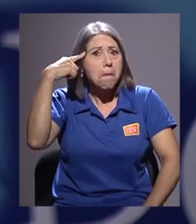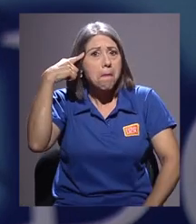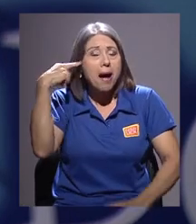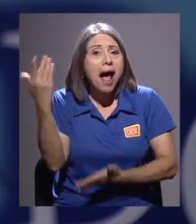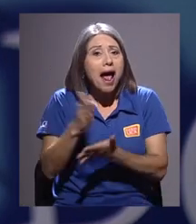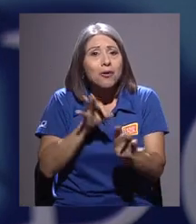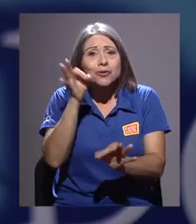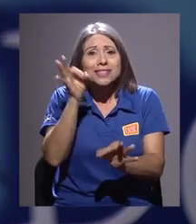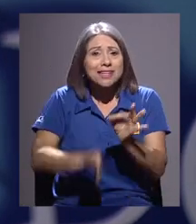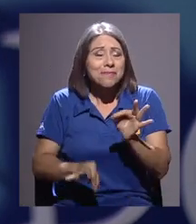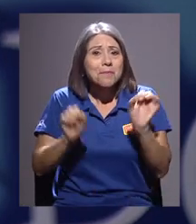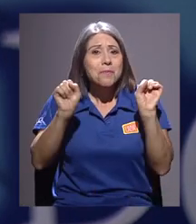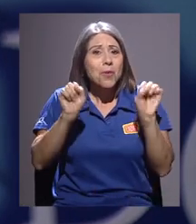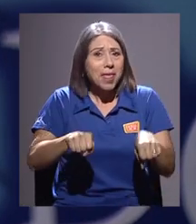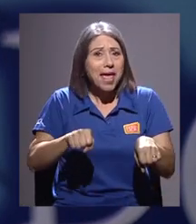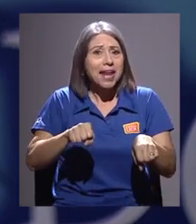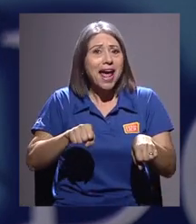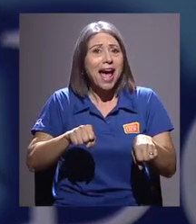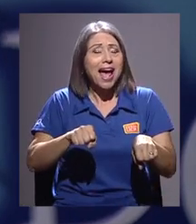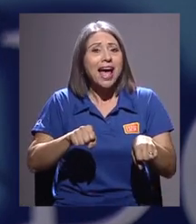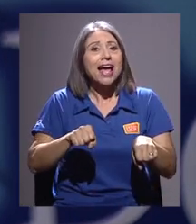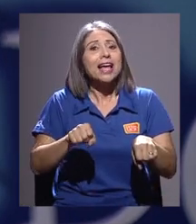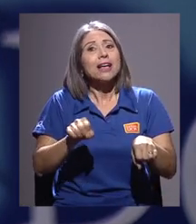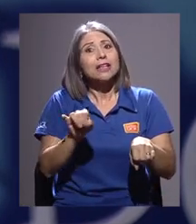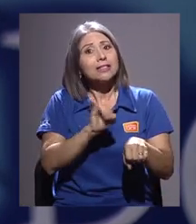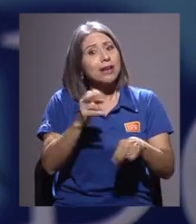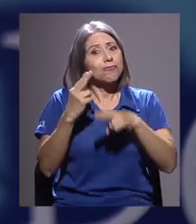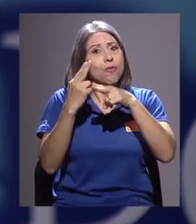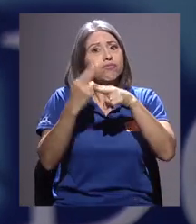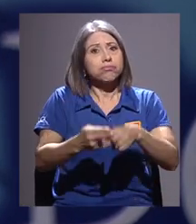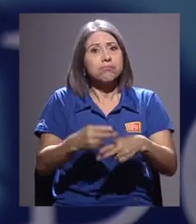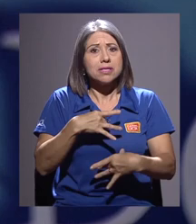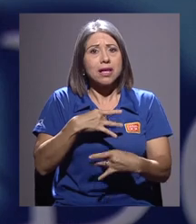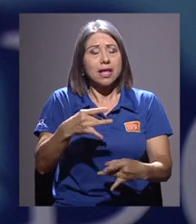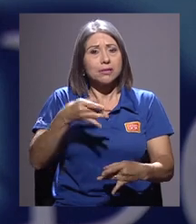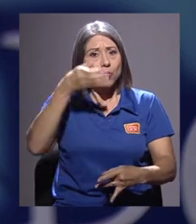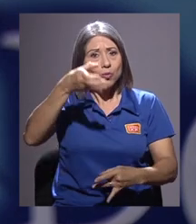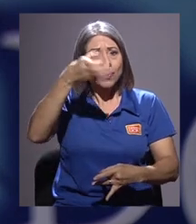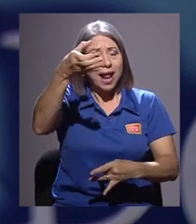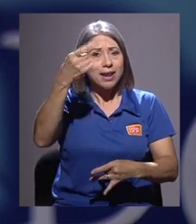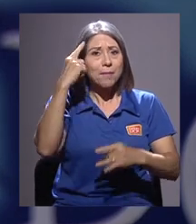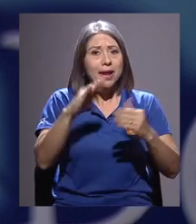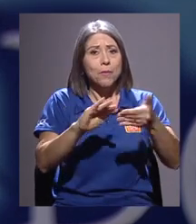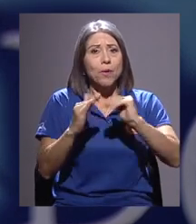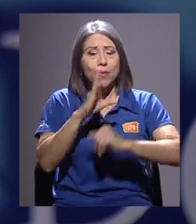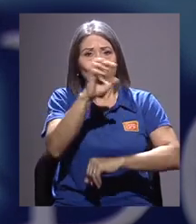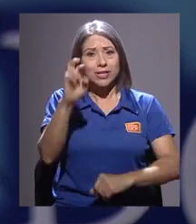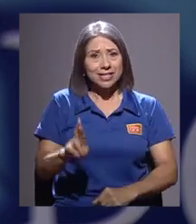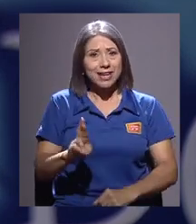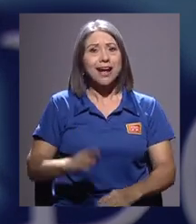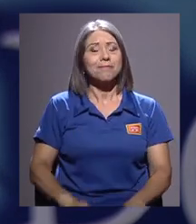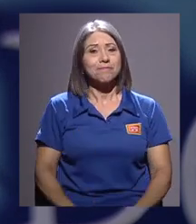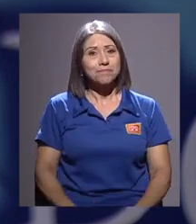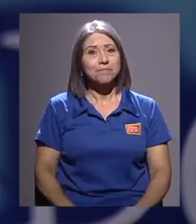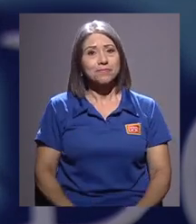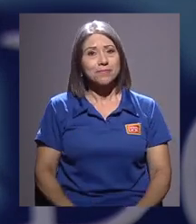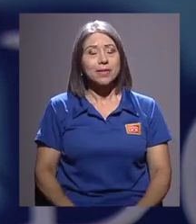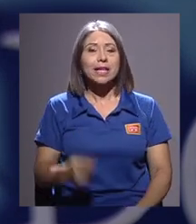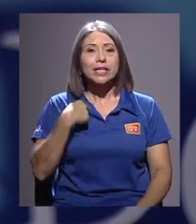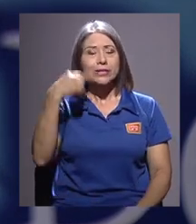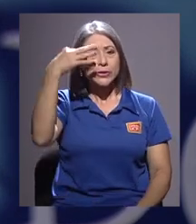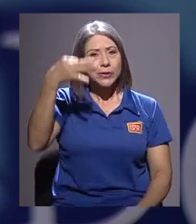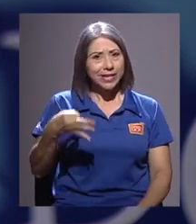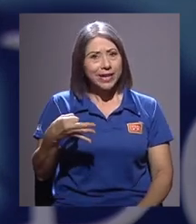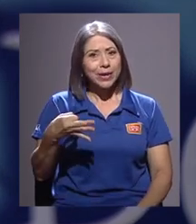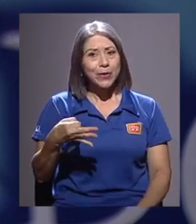pudiera llegar a ser interpretado como interés cultural para el pueblo de costa rica y creo